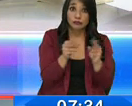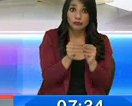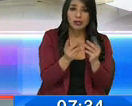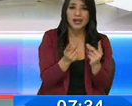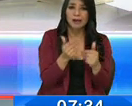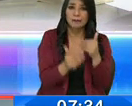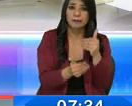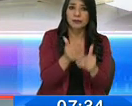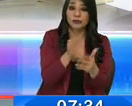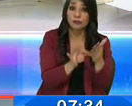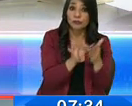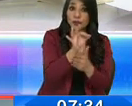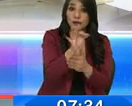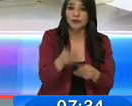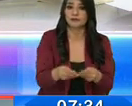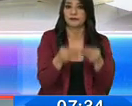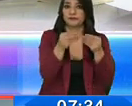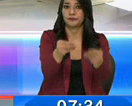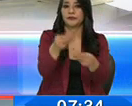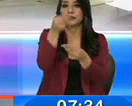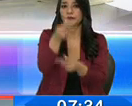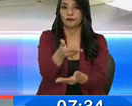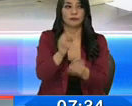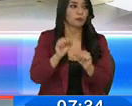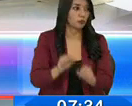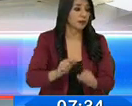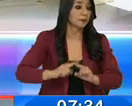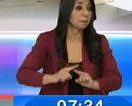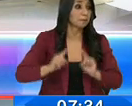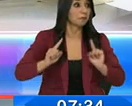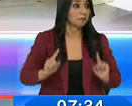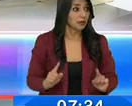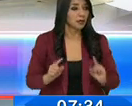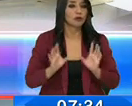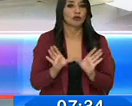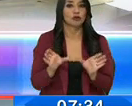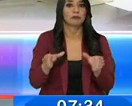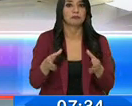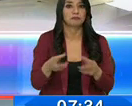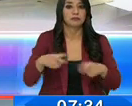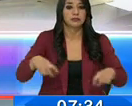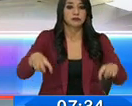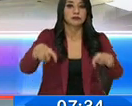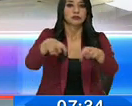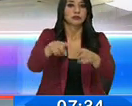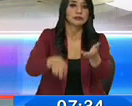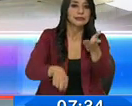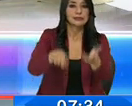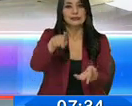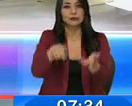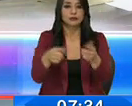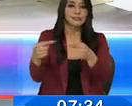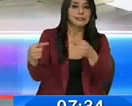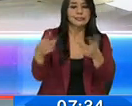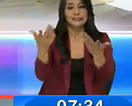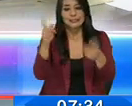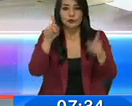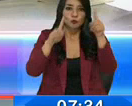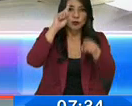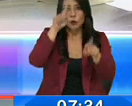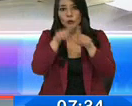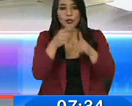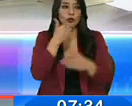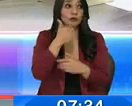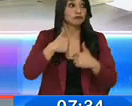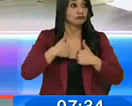rápida y sacar un informe al respecto. Sin embargo, dentro de la comisión hay varios puntos distintos, inclusive